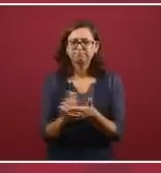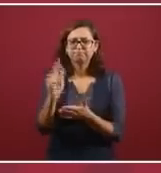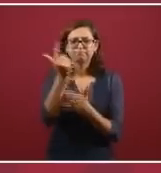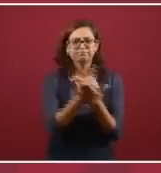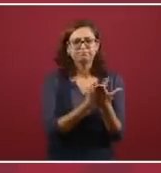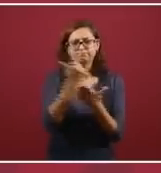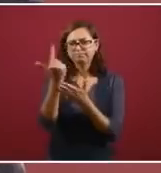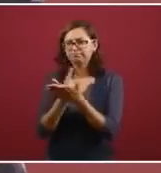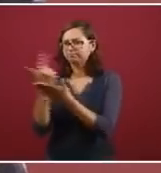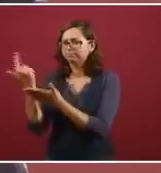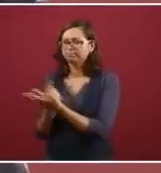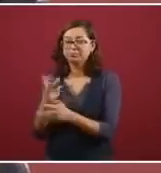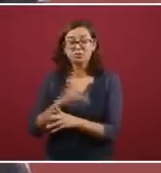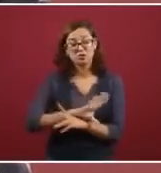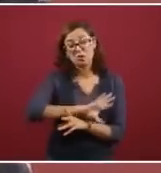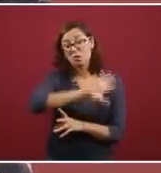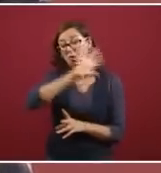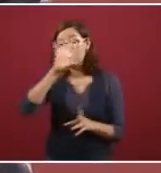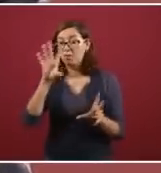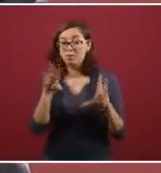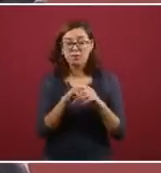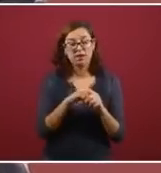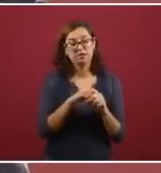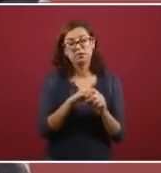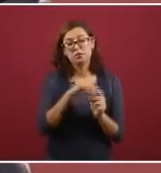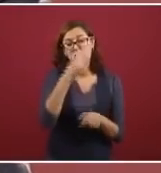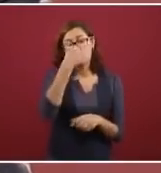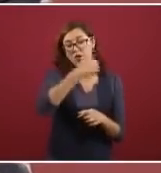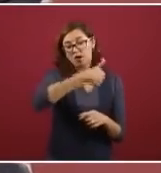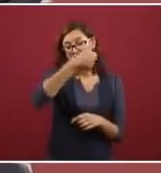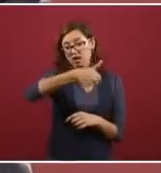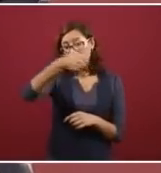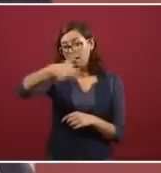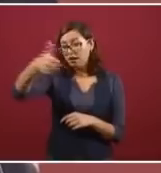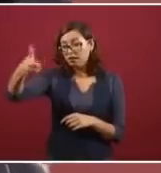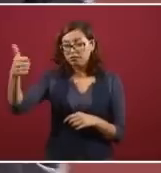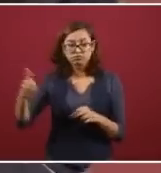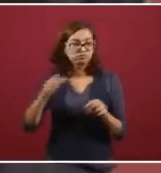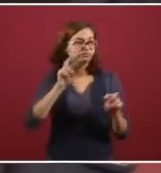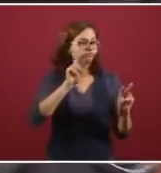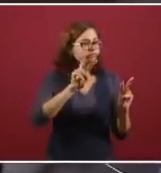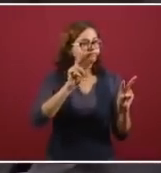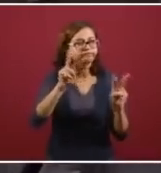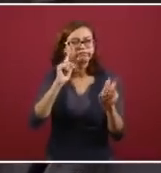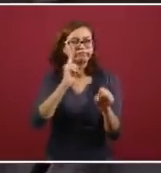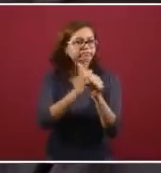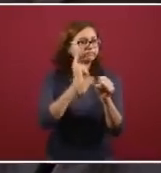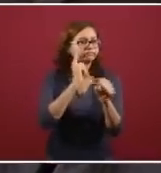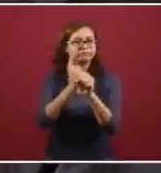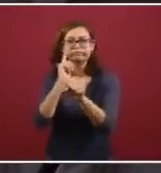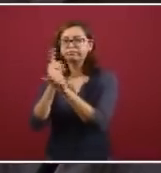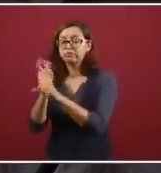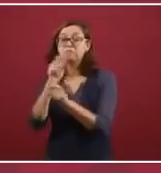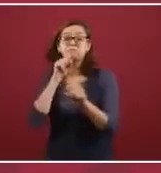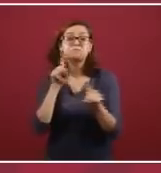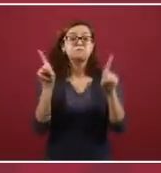hospital por hospital, viendo el funcionamiento también de las unidades médicas